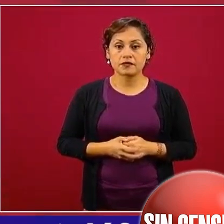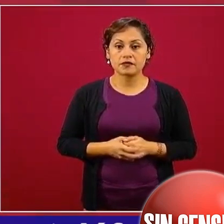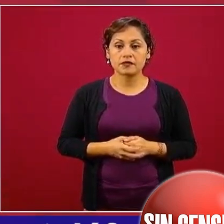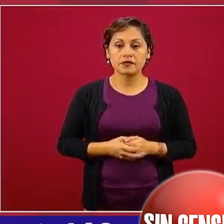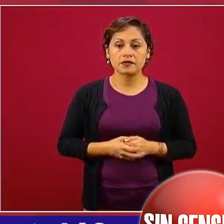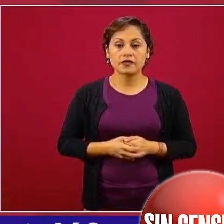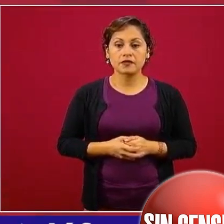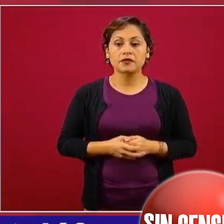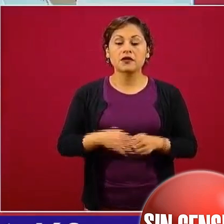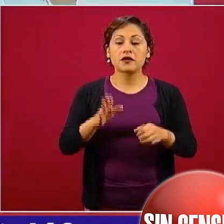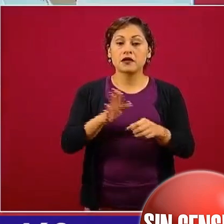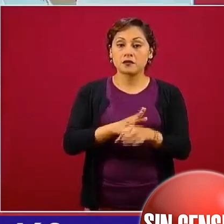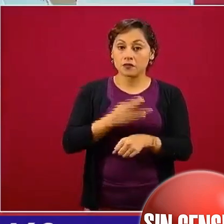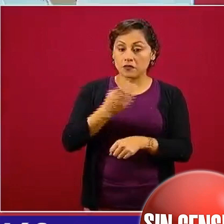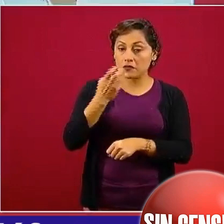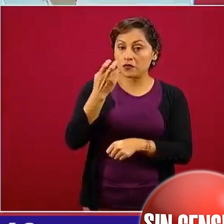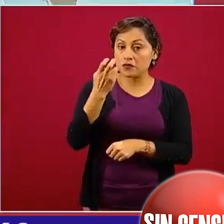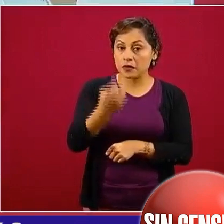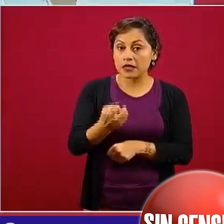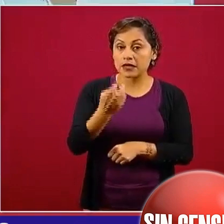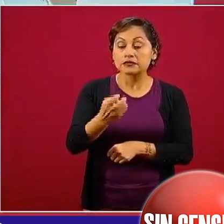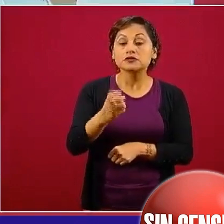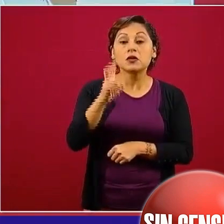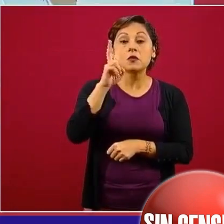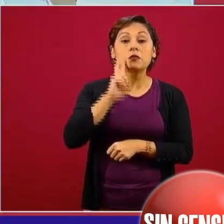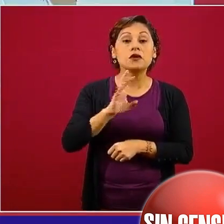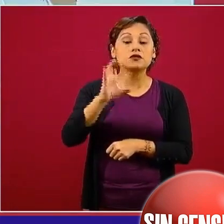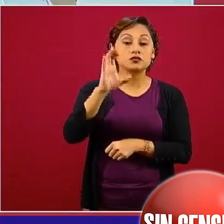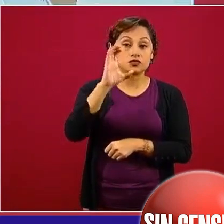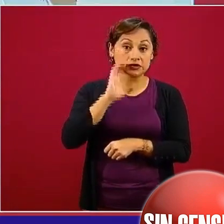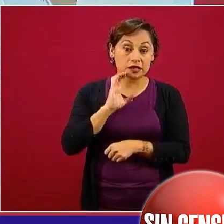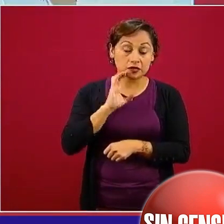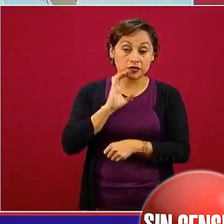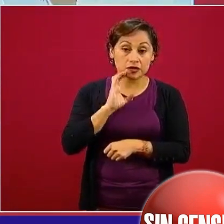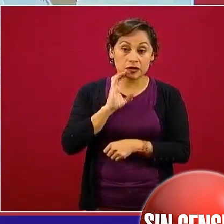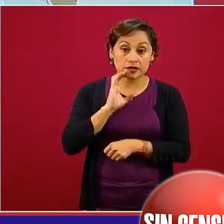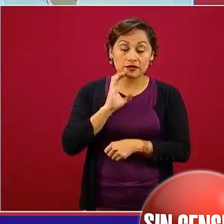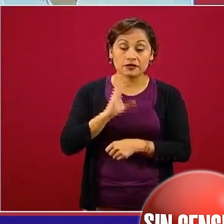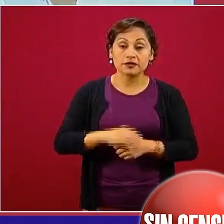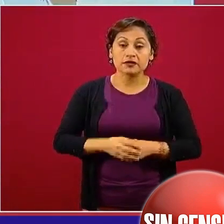don Venustiano Carranza